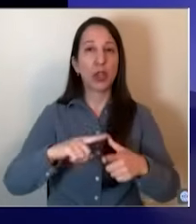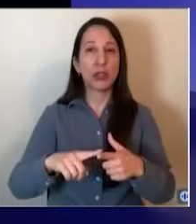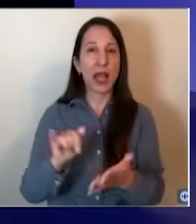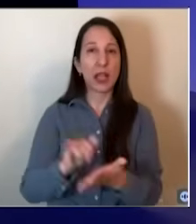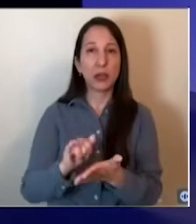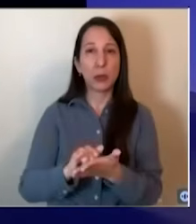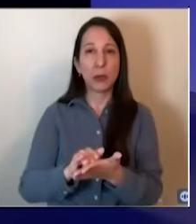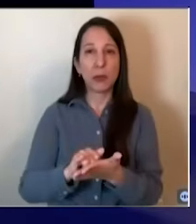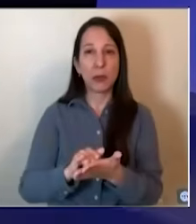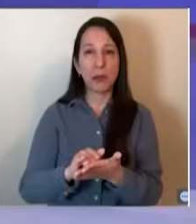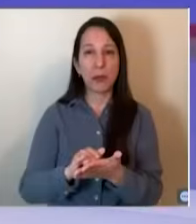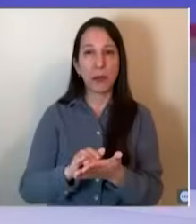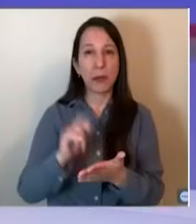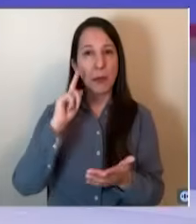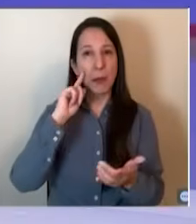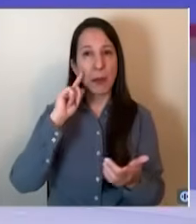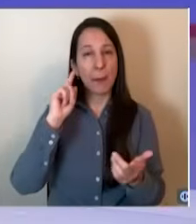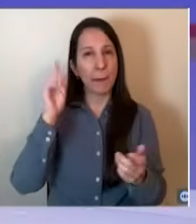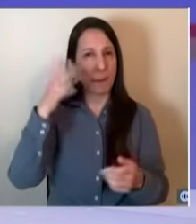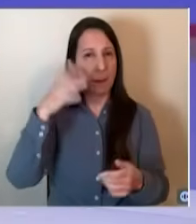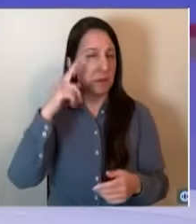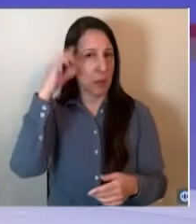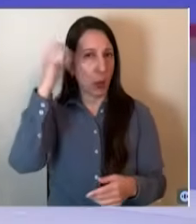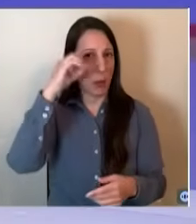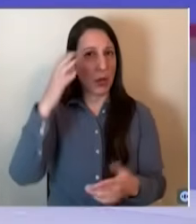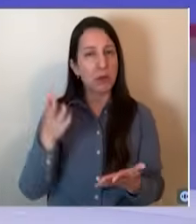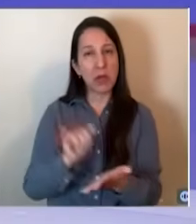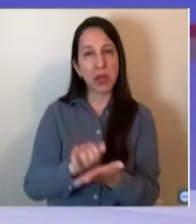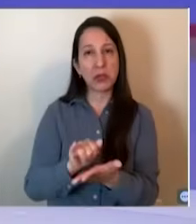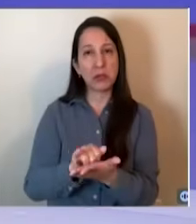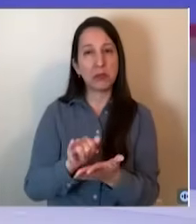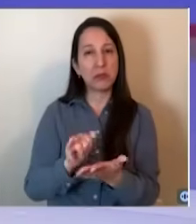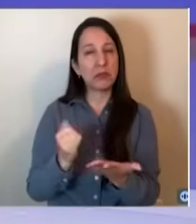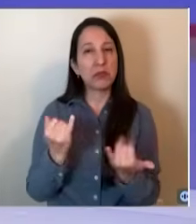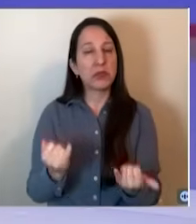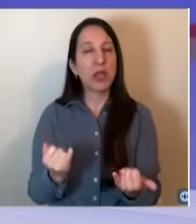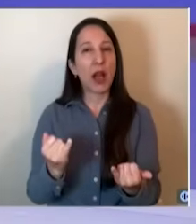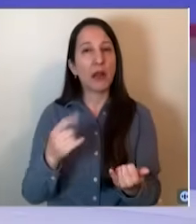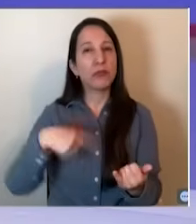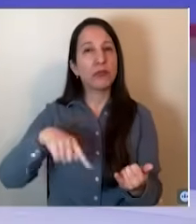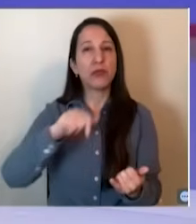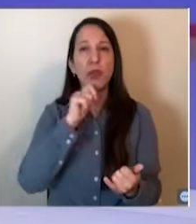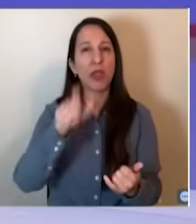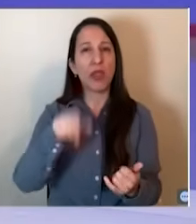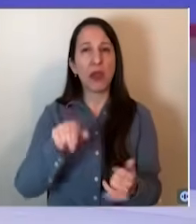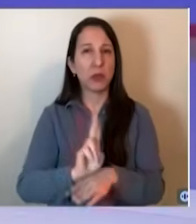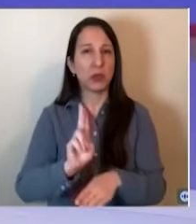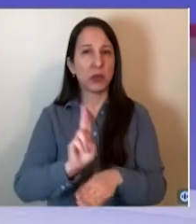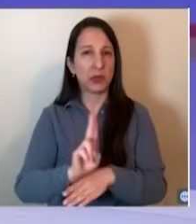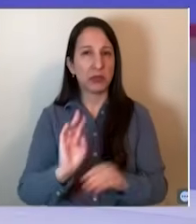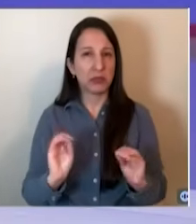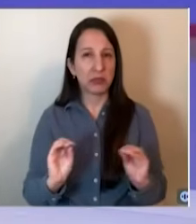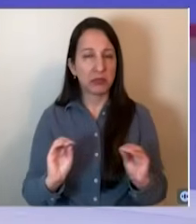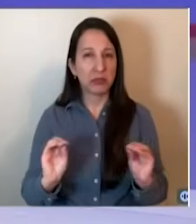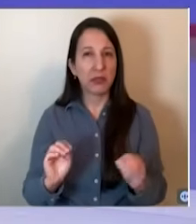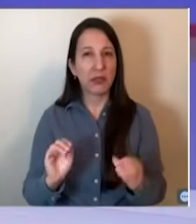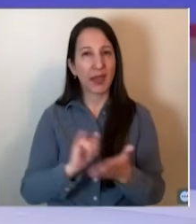es una situación en la que ya deberíamos alejarnos. Es una